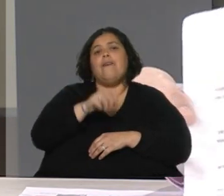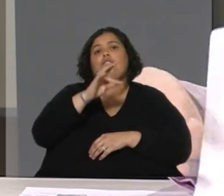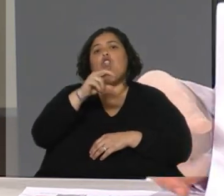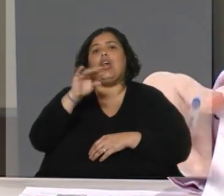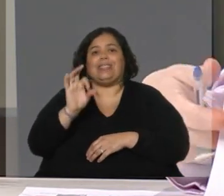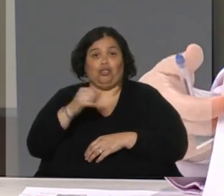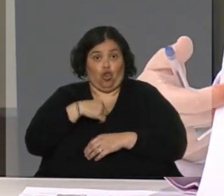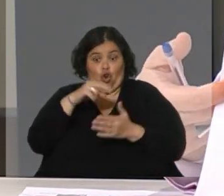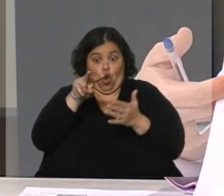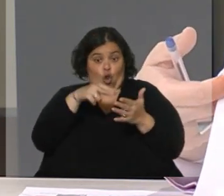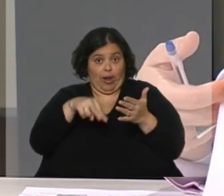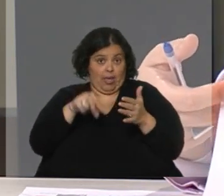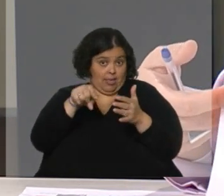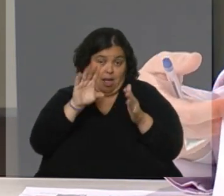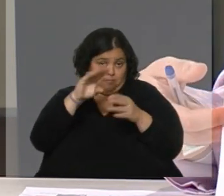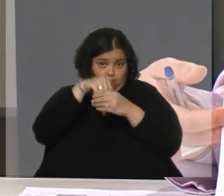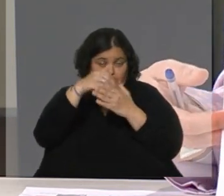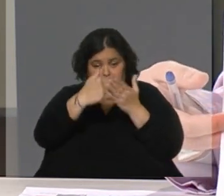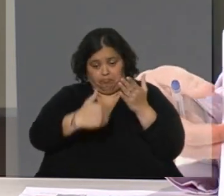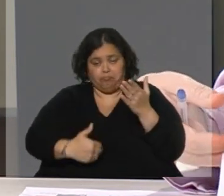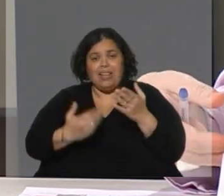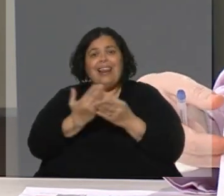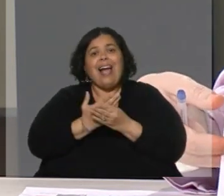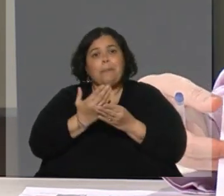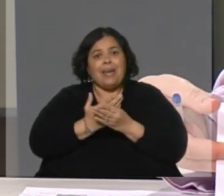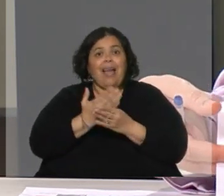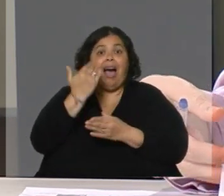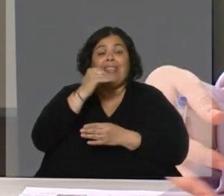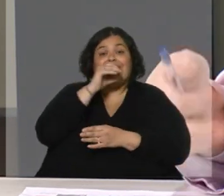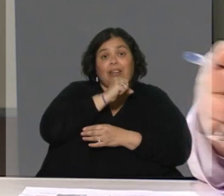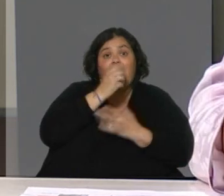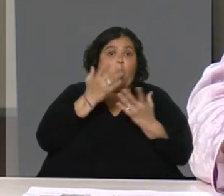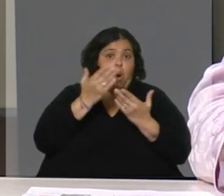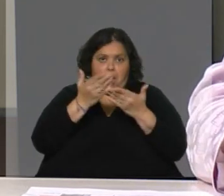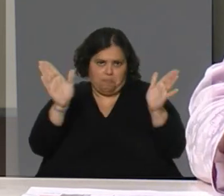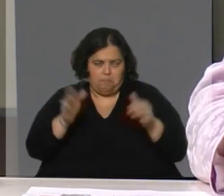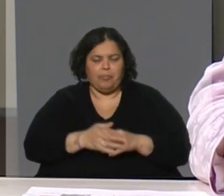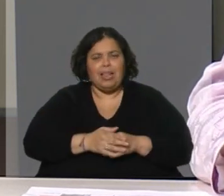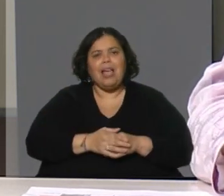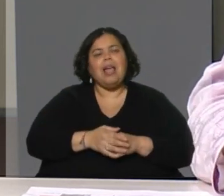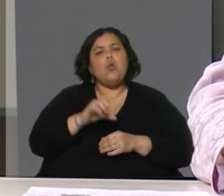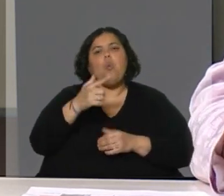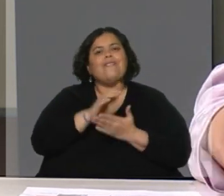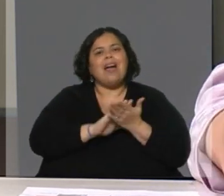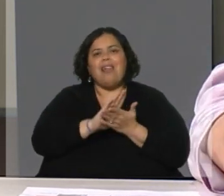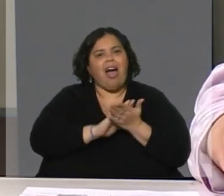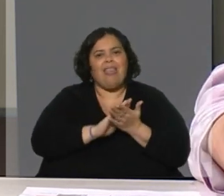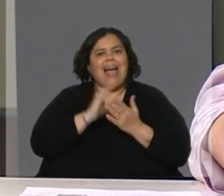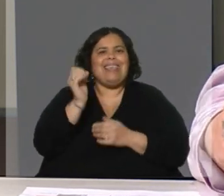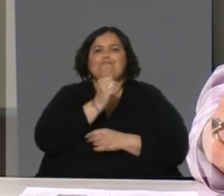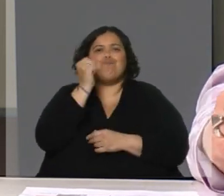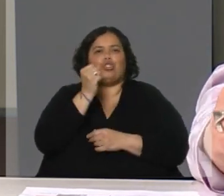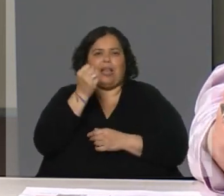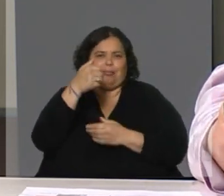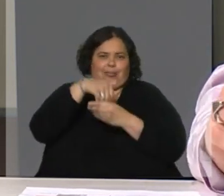no tengo ninguna duda están en la carpeta estuvieron reservados y ahora no están reservados no había nada de trascendencia en